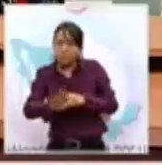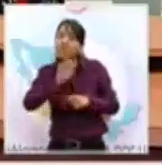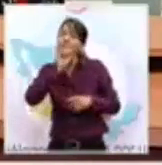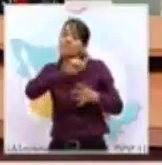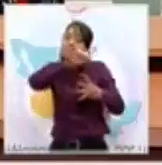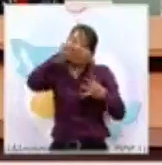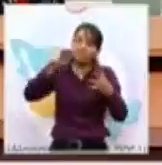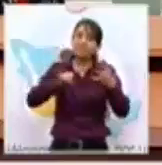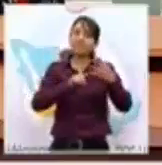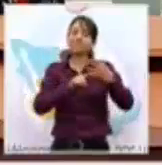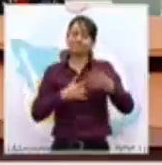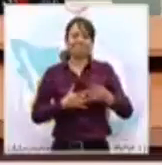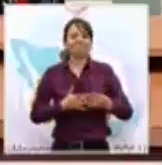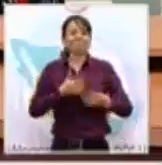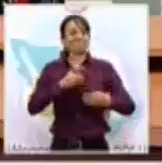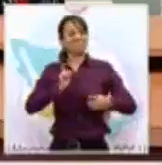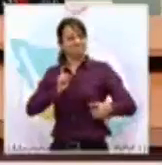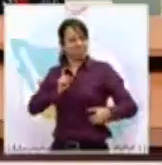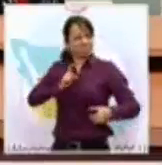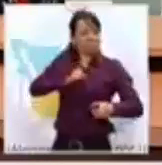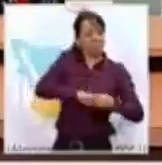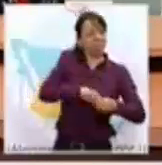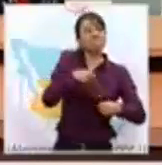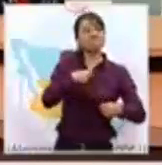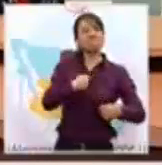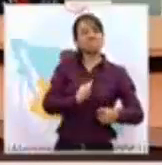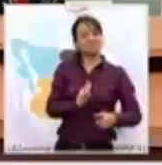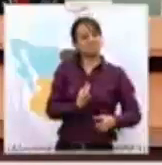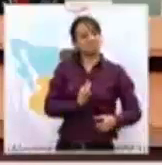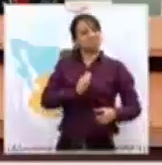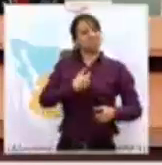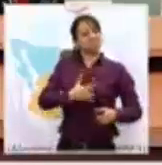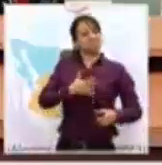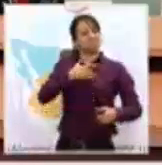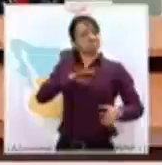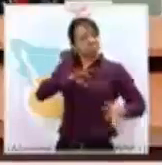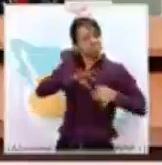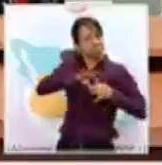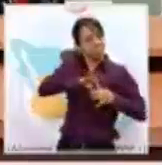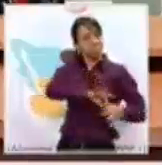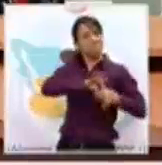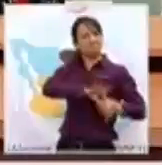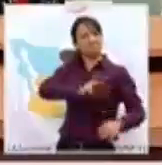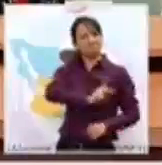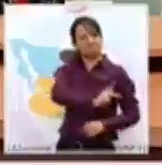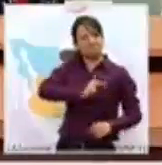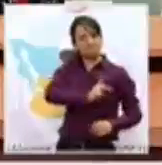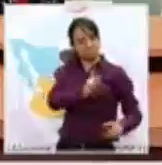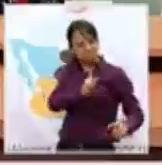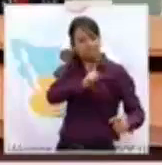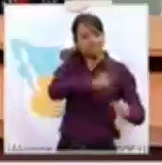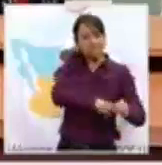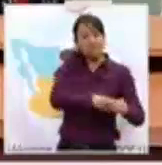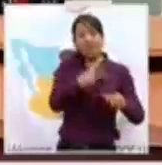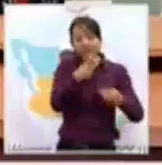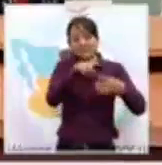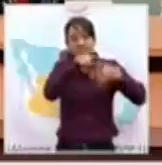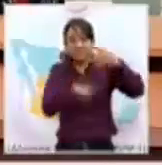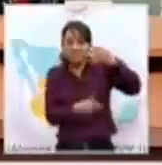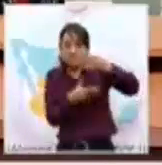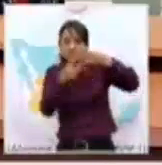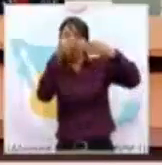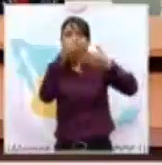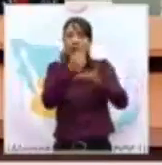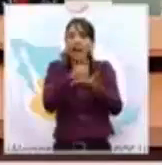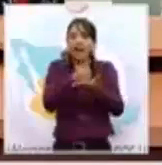de pertenencia. Son elementos muy claros hacia los cuales pudiéramos dirigir una política de fomento